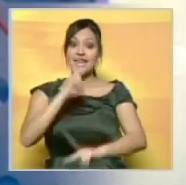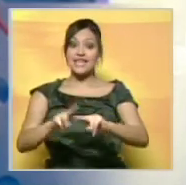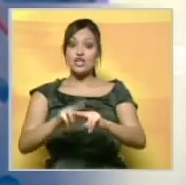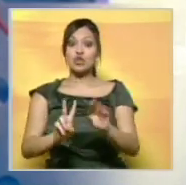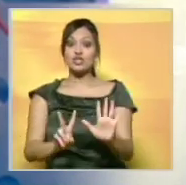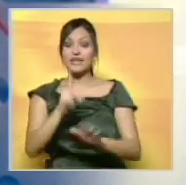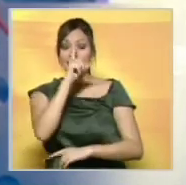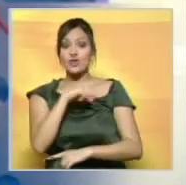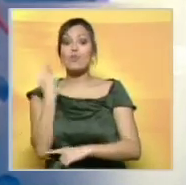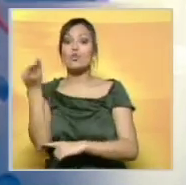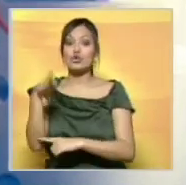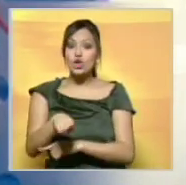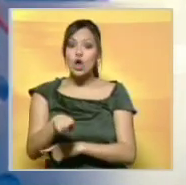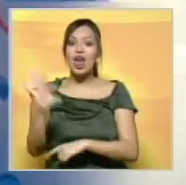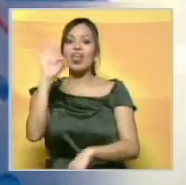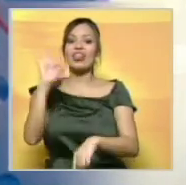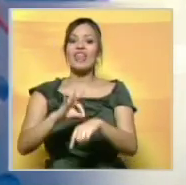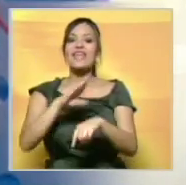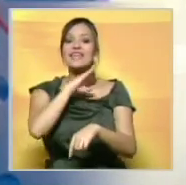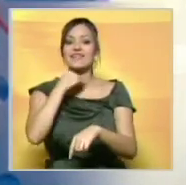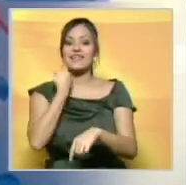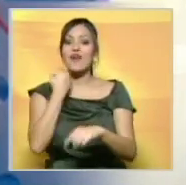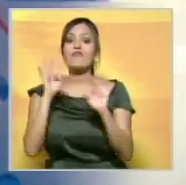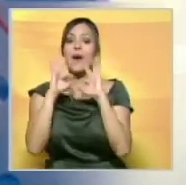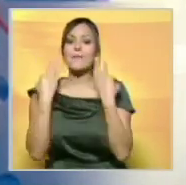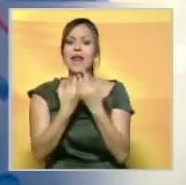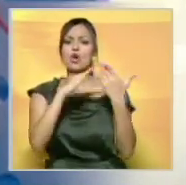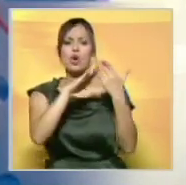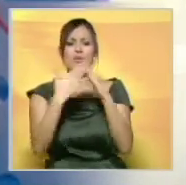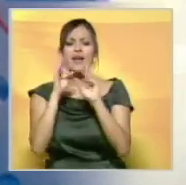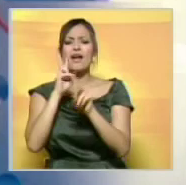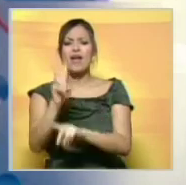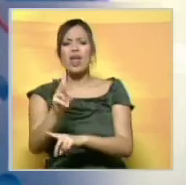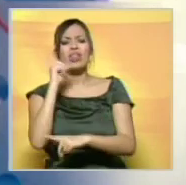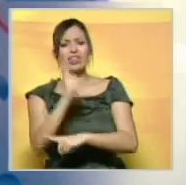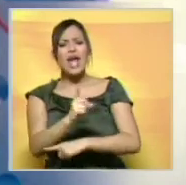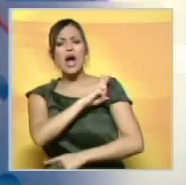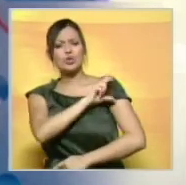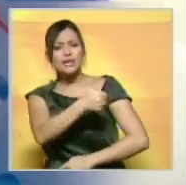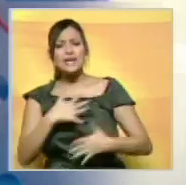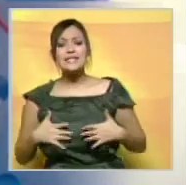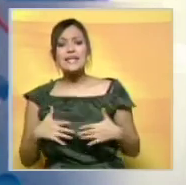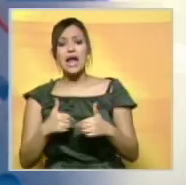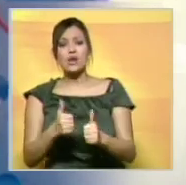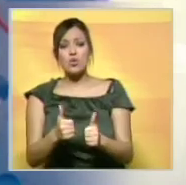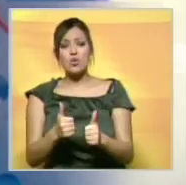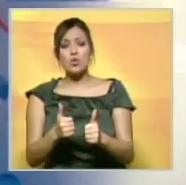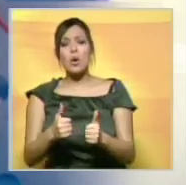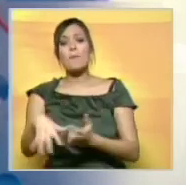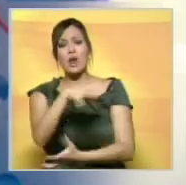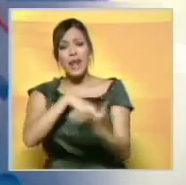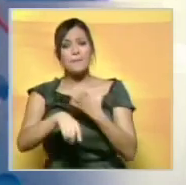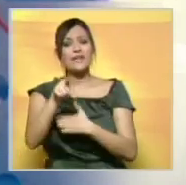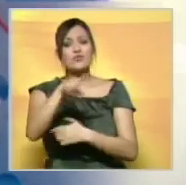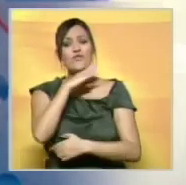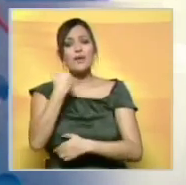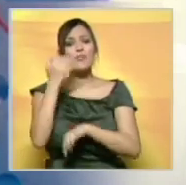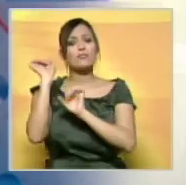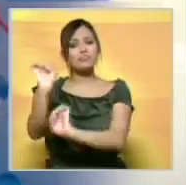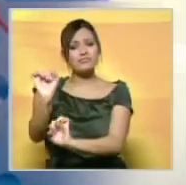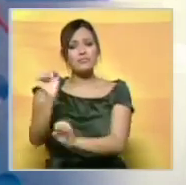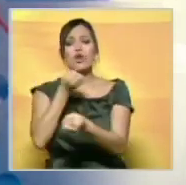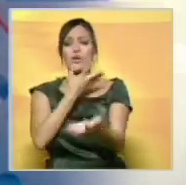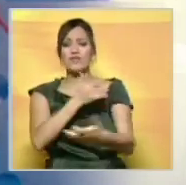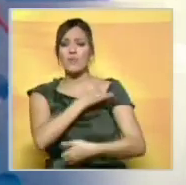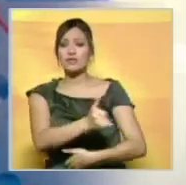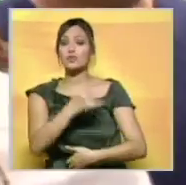de 7 años murió por dengue. Familiares y la comunidad de San Félix exigen a las autoridades sanitarias ataquen los brotes de esa enfermedad. Jessica